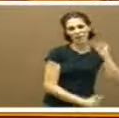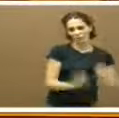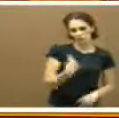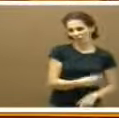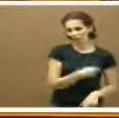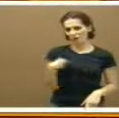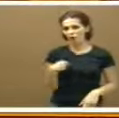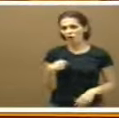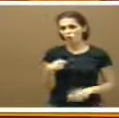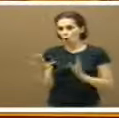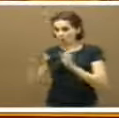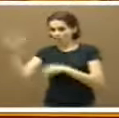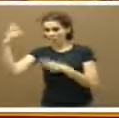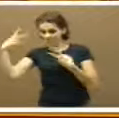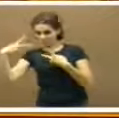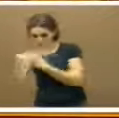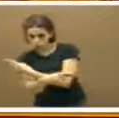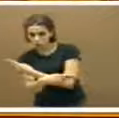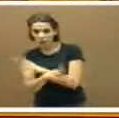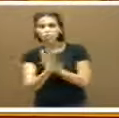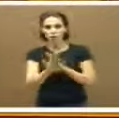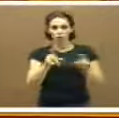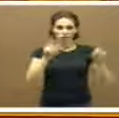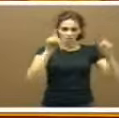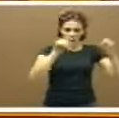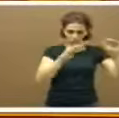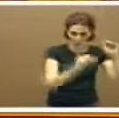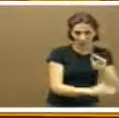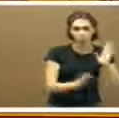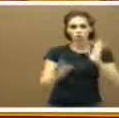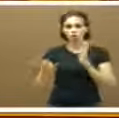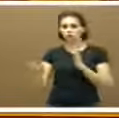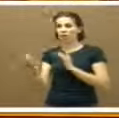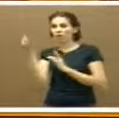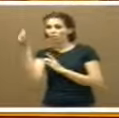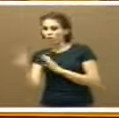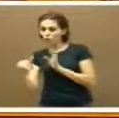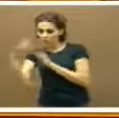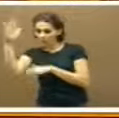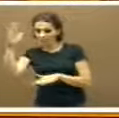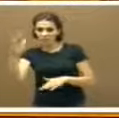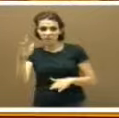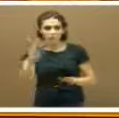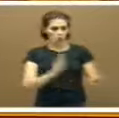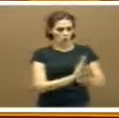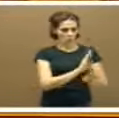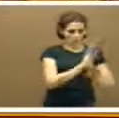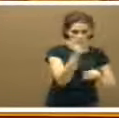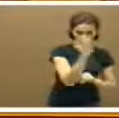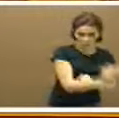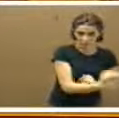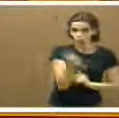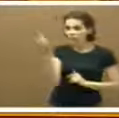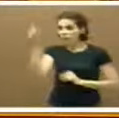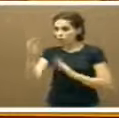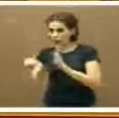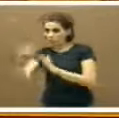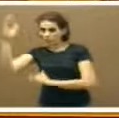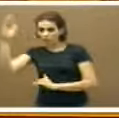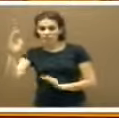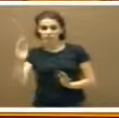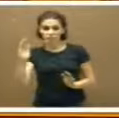consejero, más recortes con menos educación, más morosidad con menos inversión y más deuda con